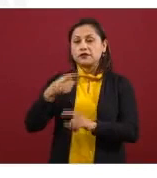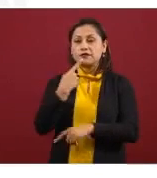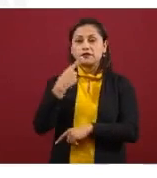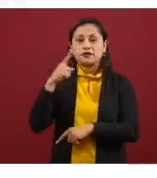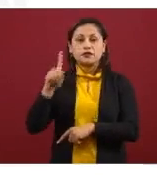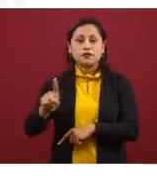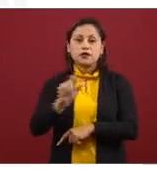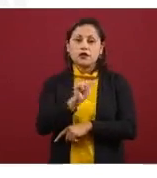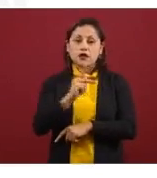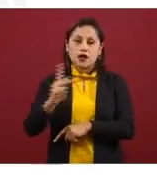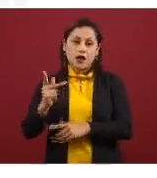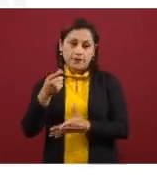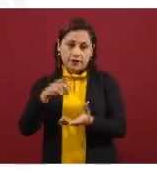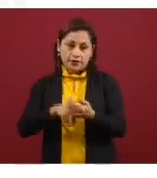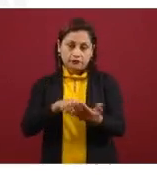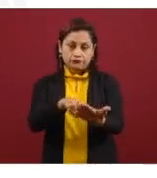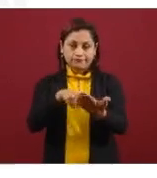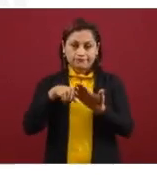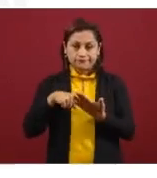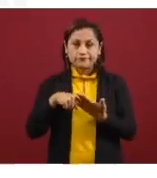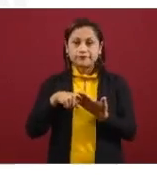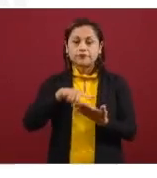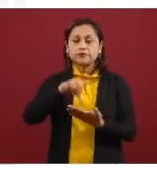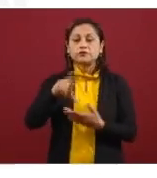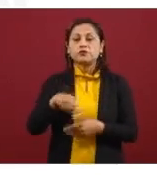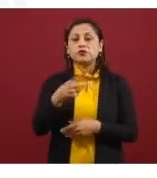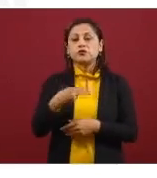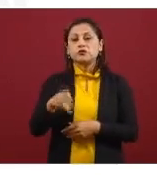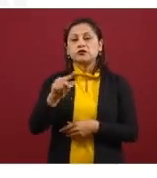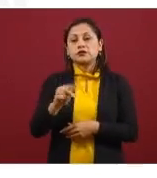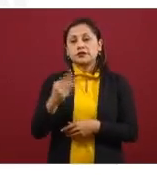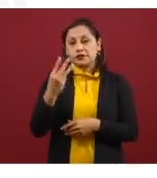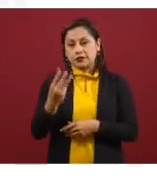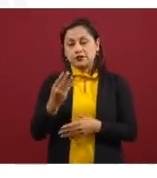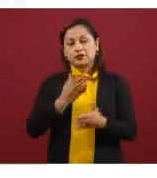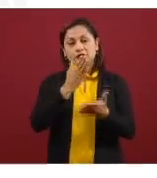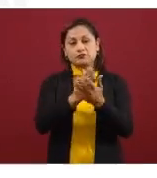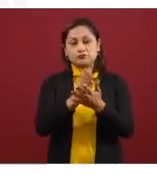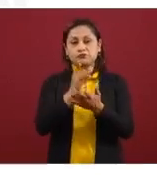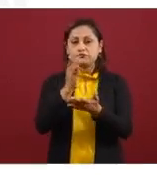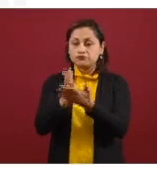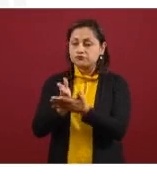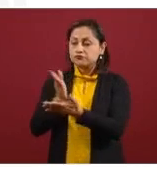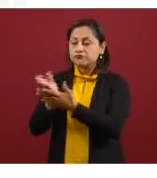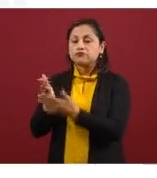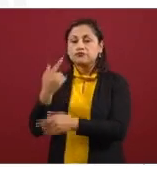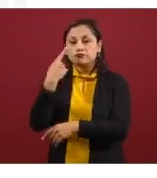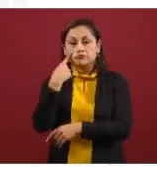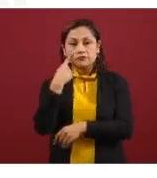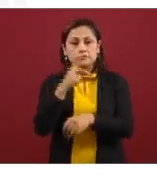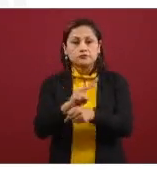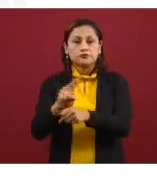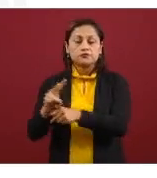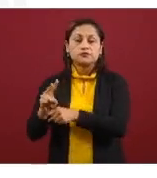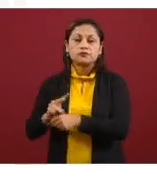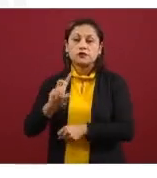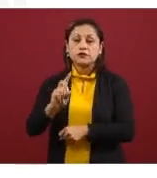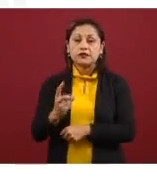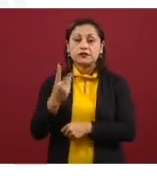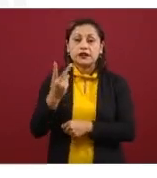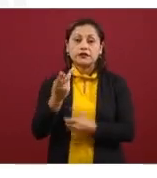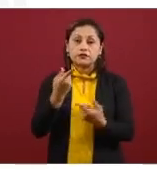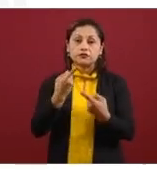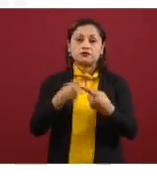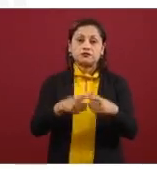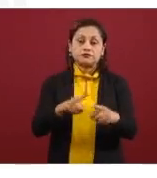través de la app, hicimos 273 verificaciones y visitas, 32 bombas inmovilizadas, y fueron